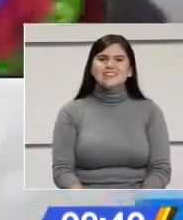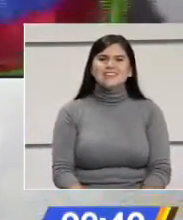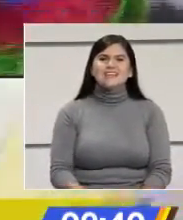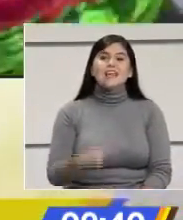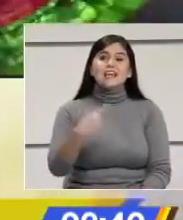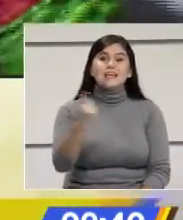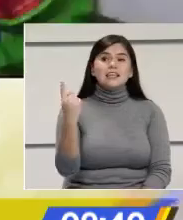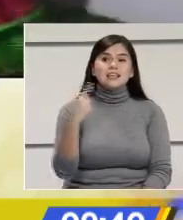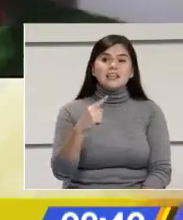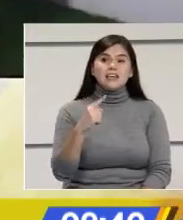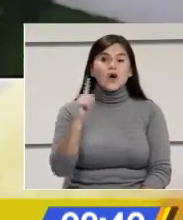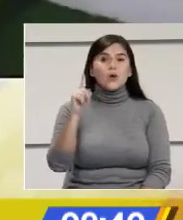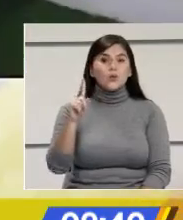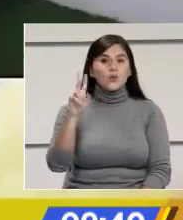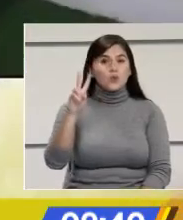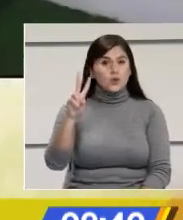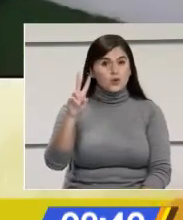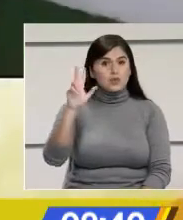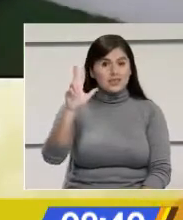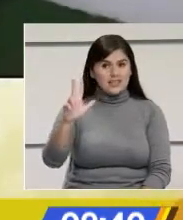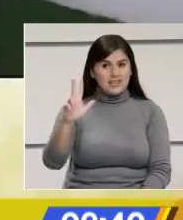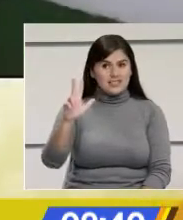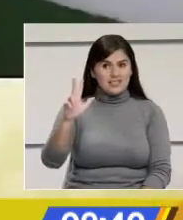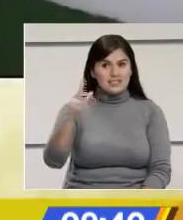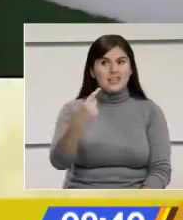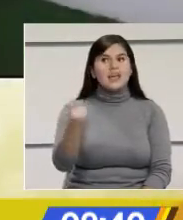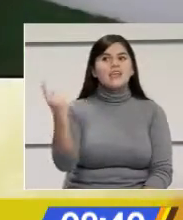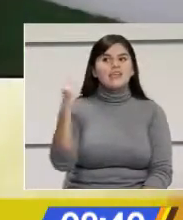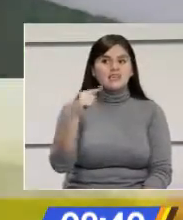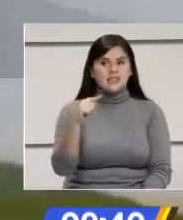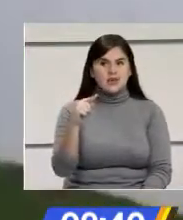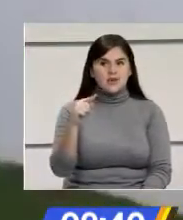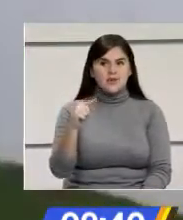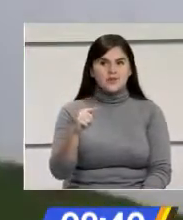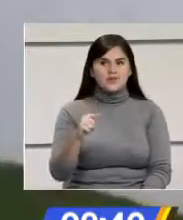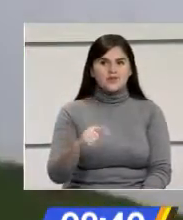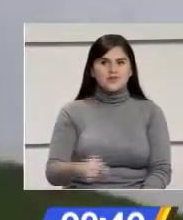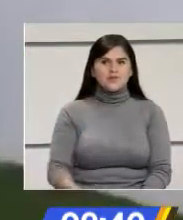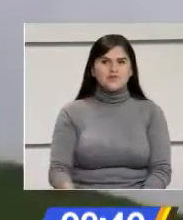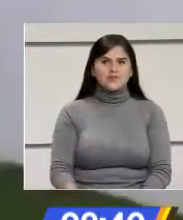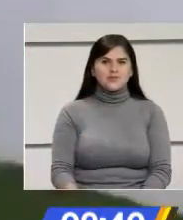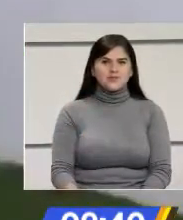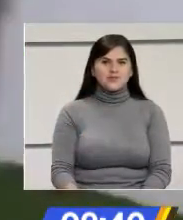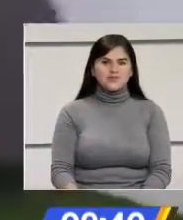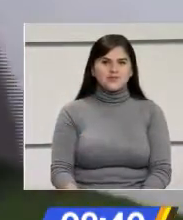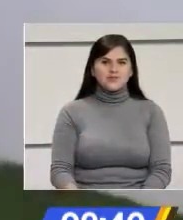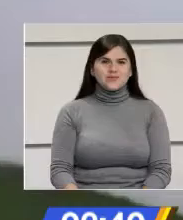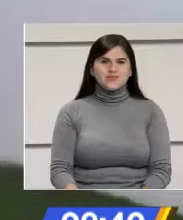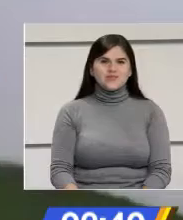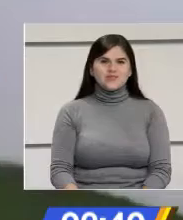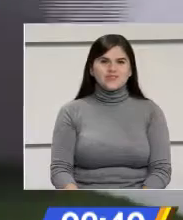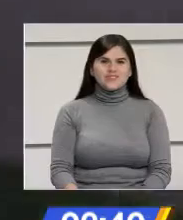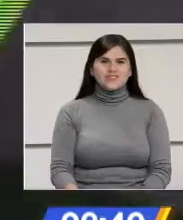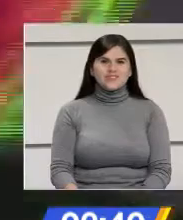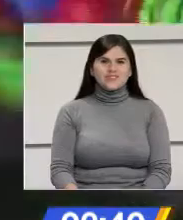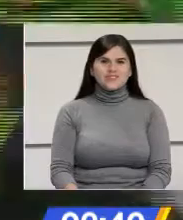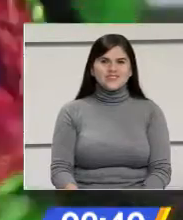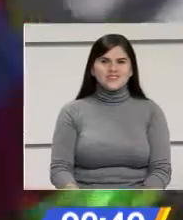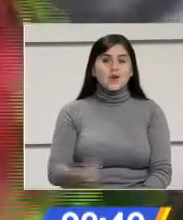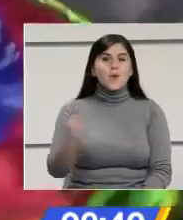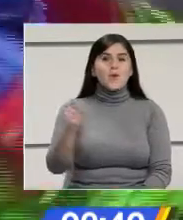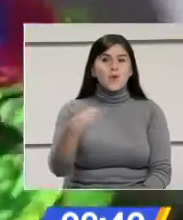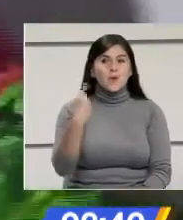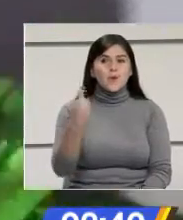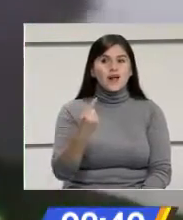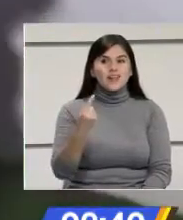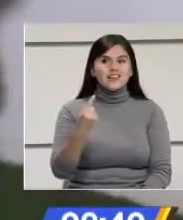Quiero, muy bien. Otra vez, uno, dos, tres, hacia afuera. Otra vez. Vuelve.